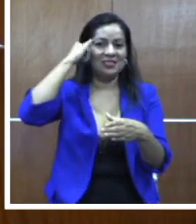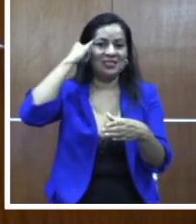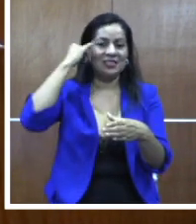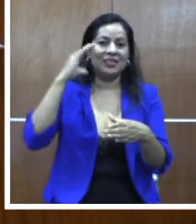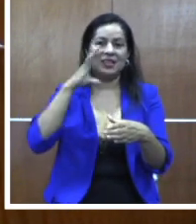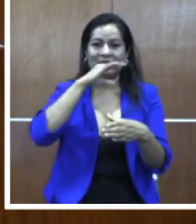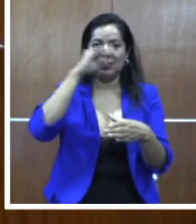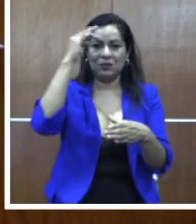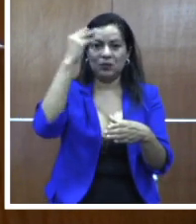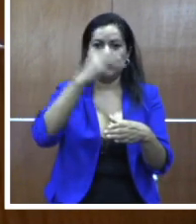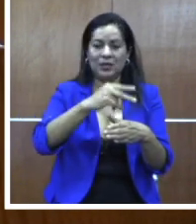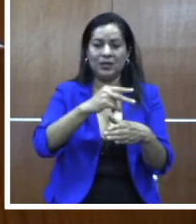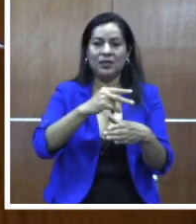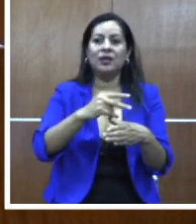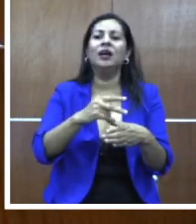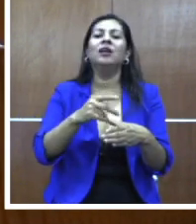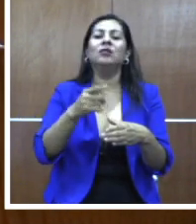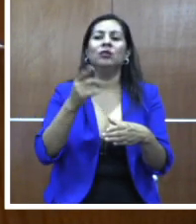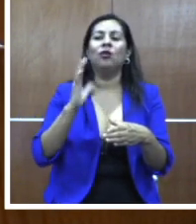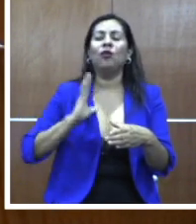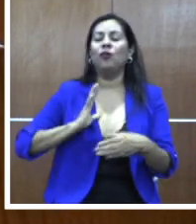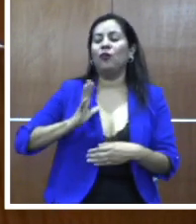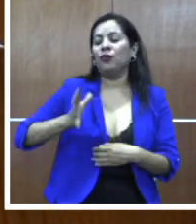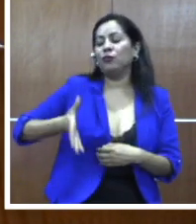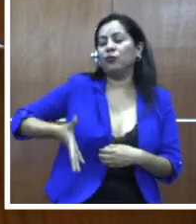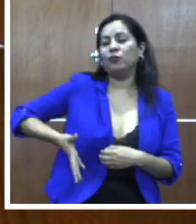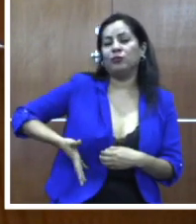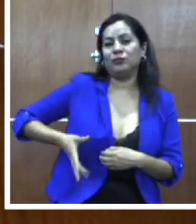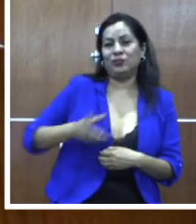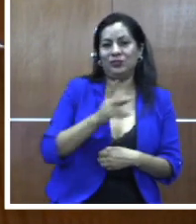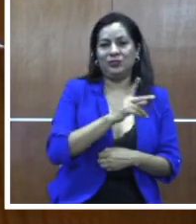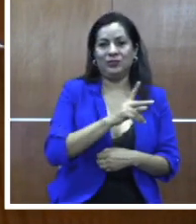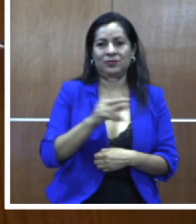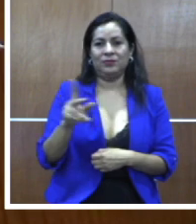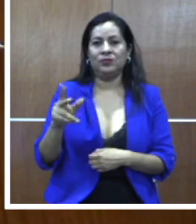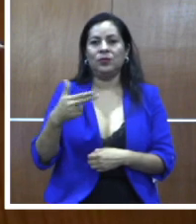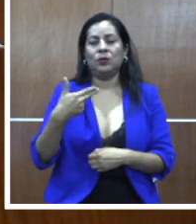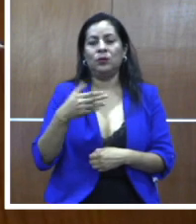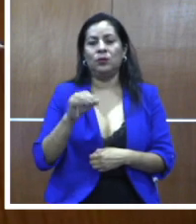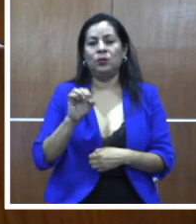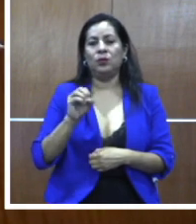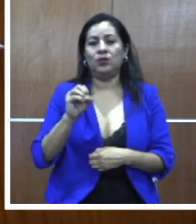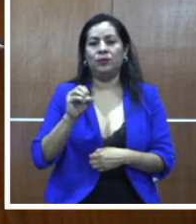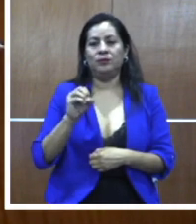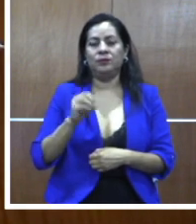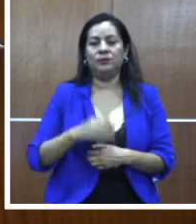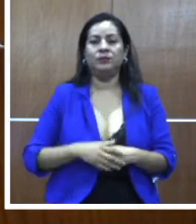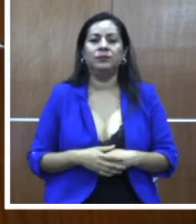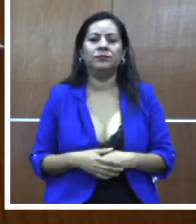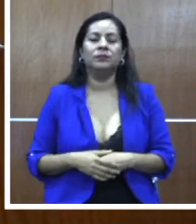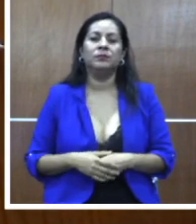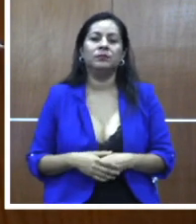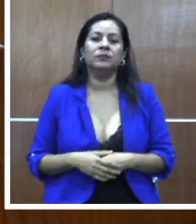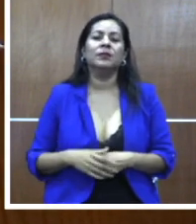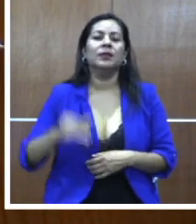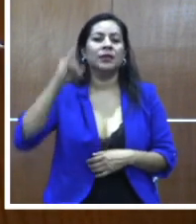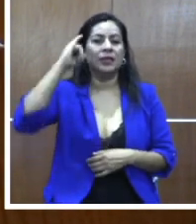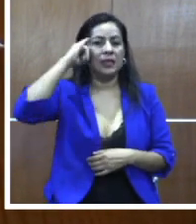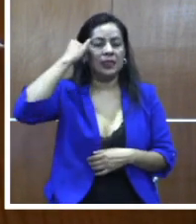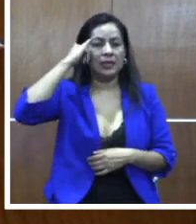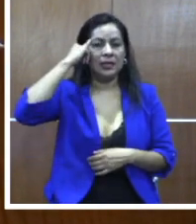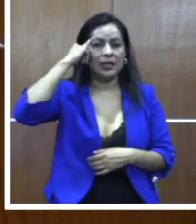y afromexicanos estamos orgullosos. Hugo Aguilar Cruz,